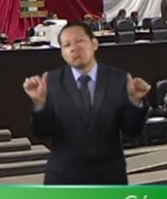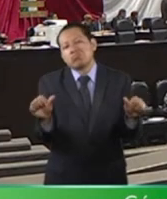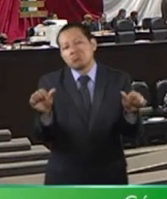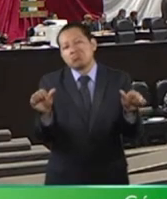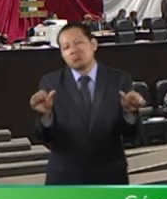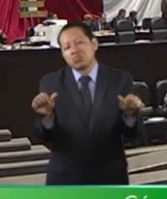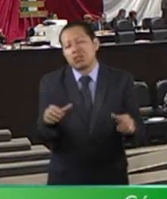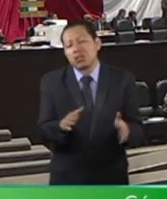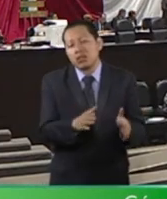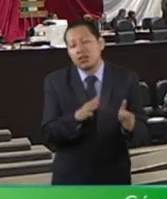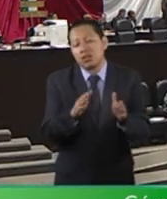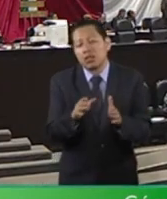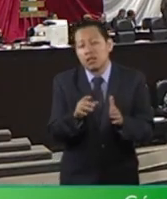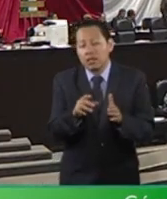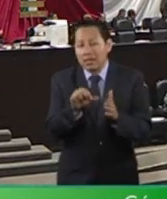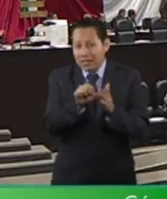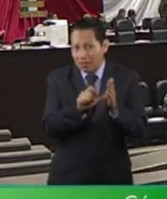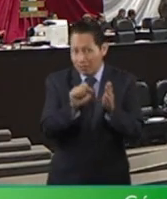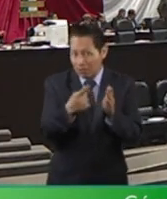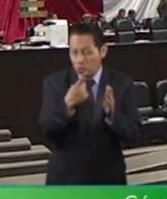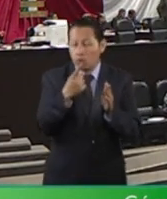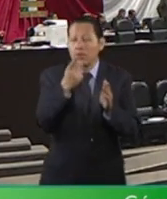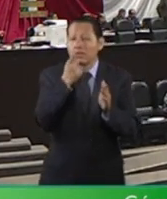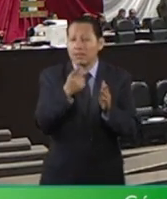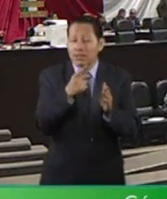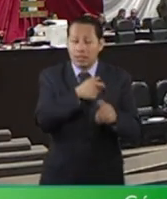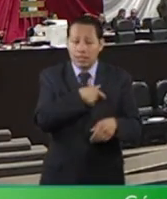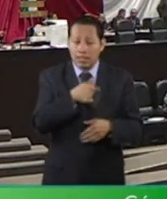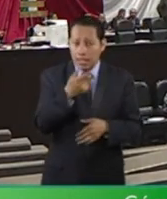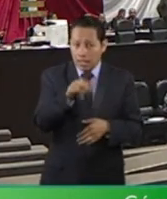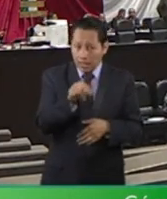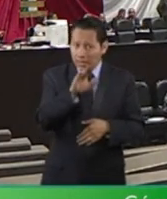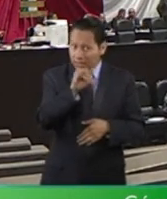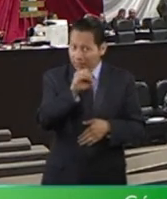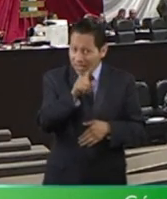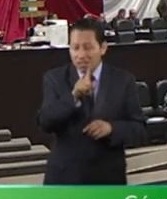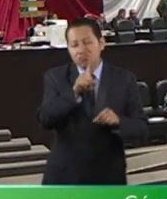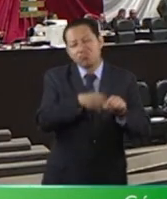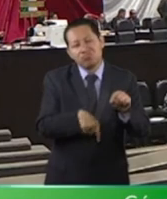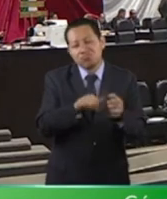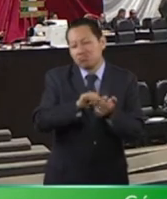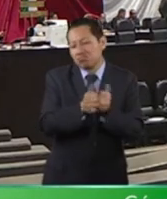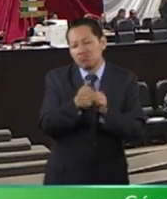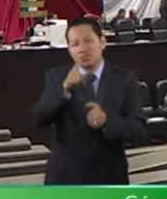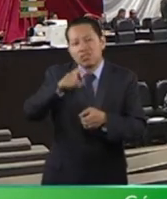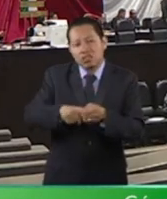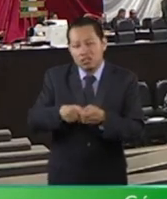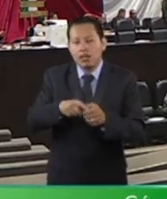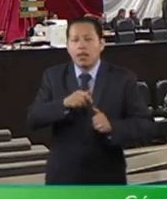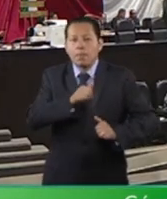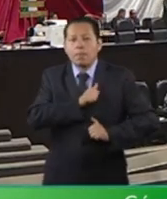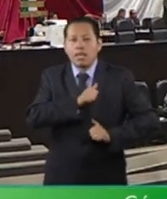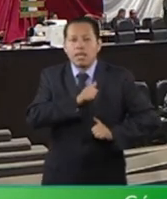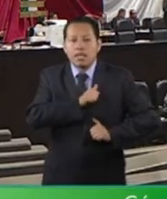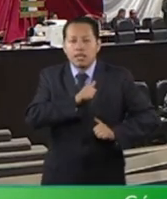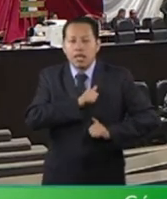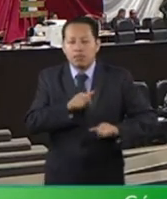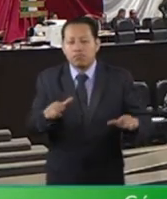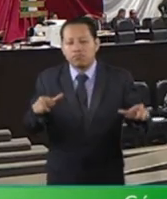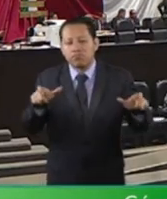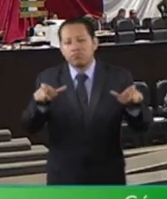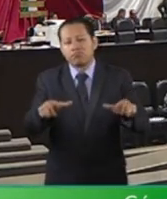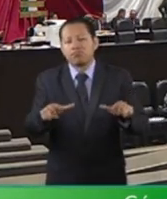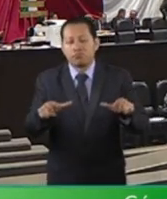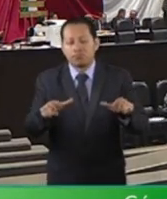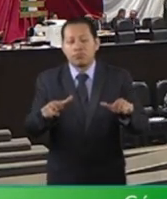El 21 elimina la naturaleza civil de la Guardia Nacional y la convierte en una institución militar de seguridad